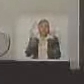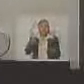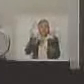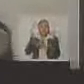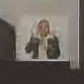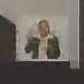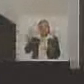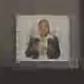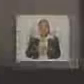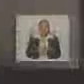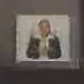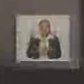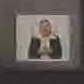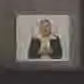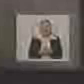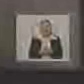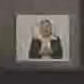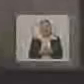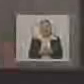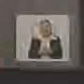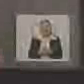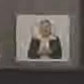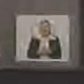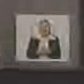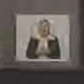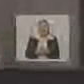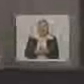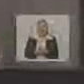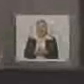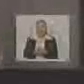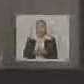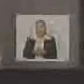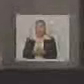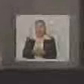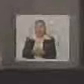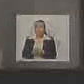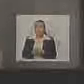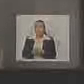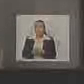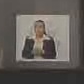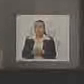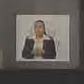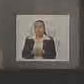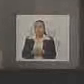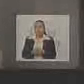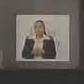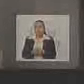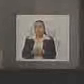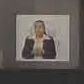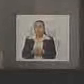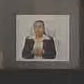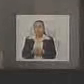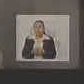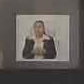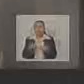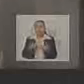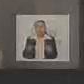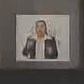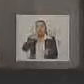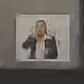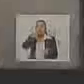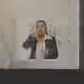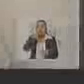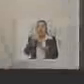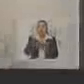Muchas gracias. Gracias. La candidata Victoria Alejandra Rodríguez Noriega tiene el uso de la voz.